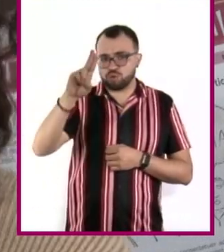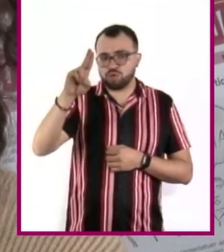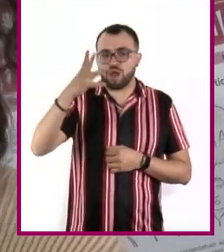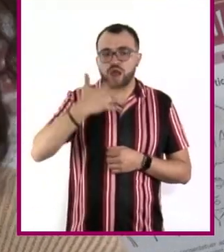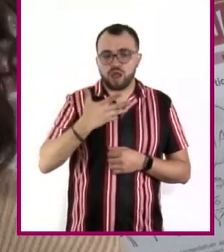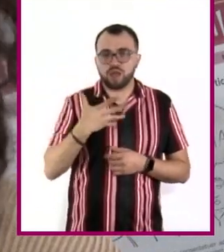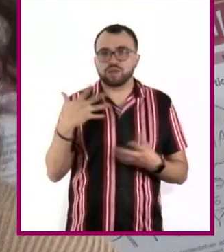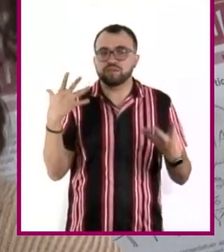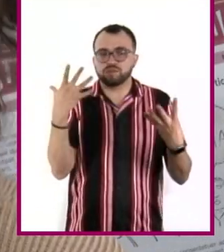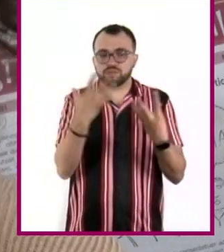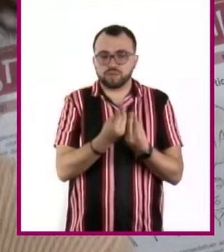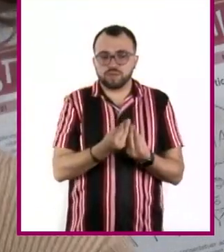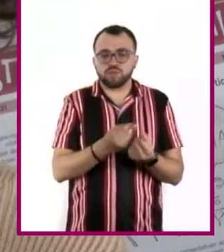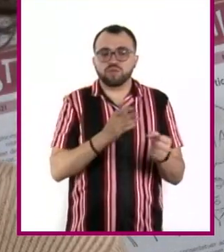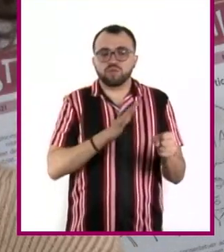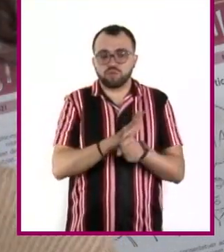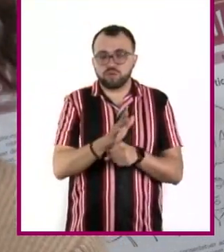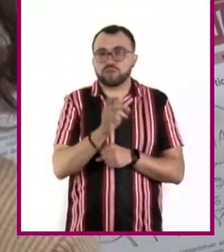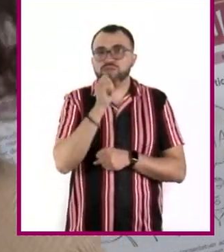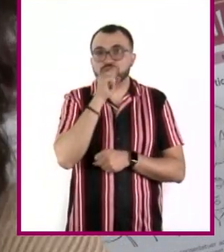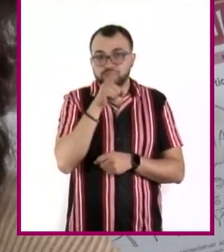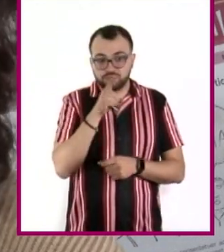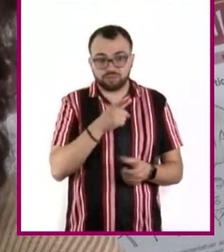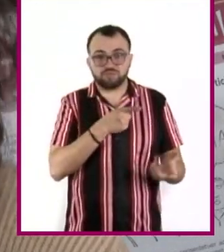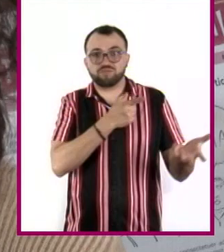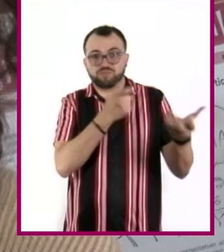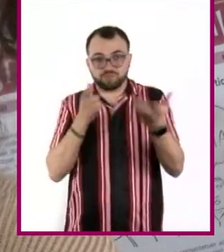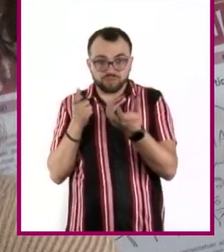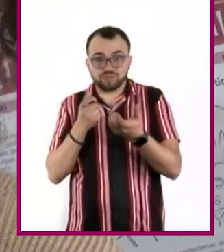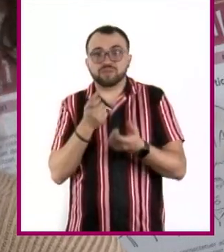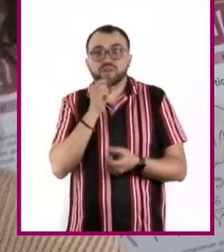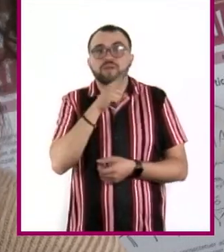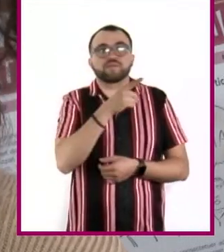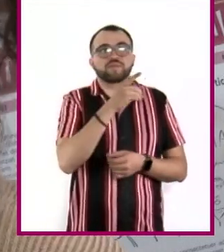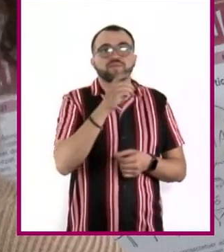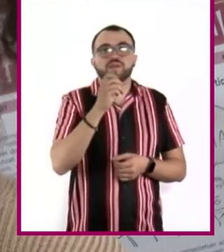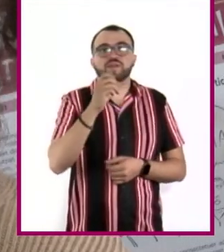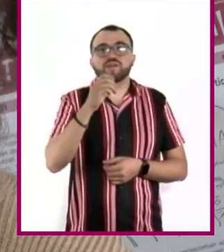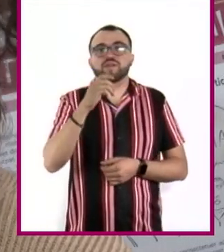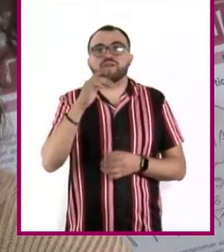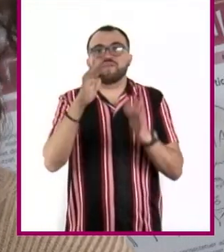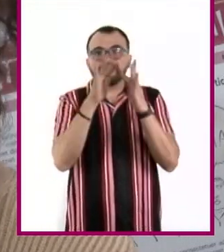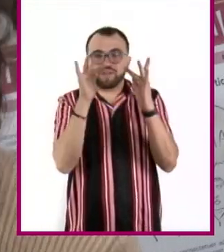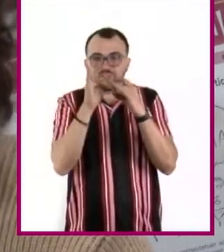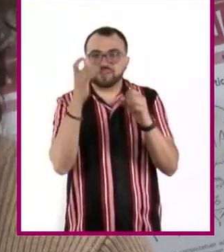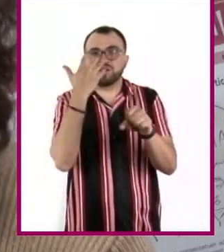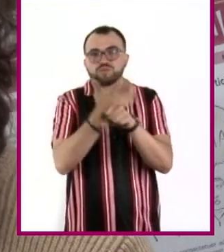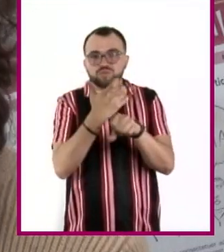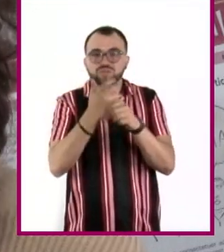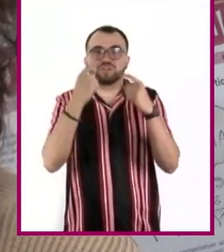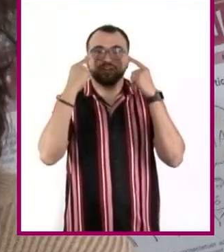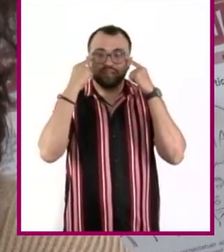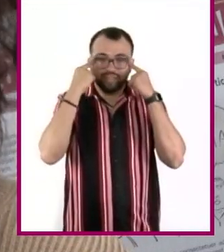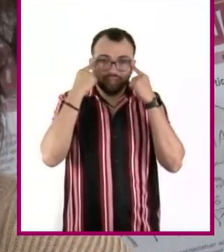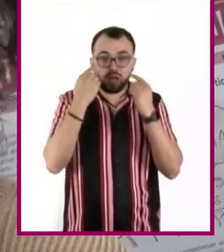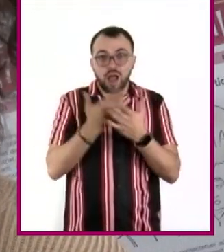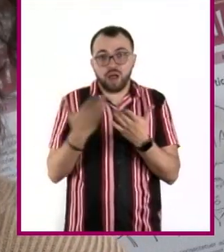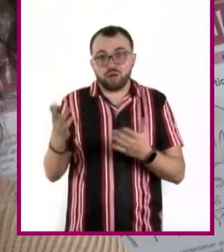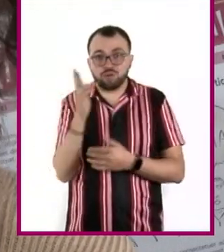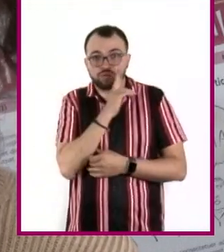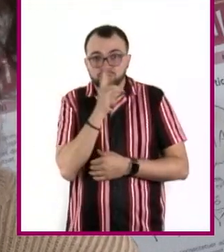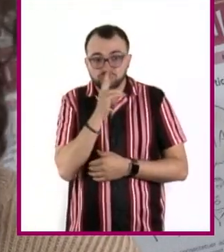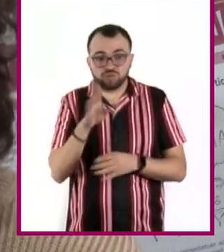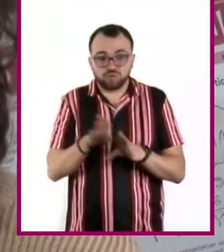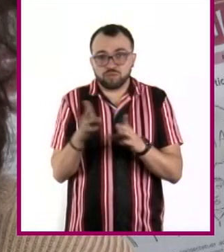miembros permanentes las superpotencias nucleares, Estados Unidos, Francia, Gran Bretaña, China y ahora Rusia, que heredó